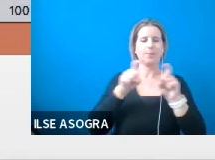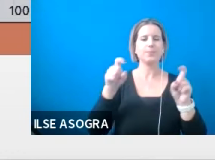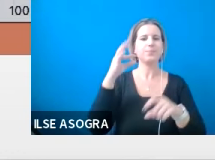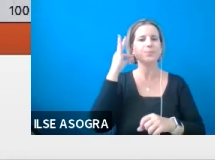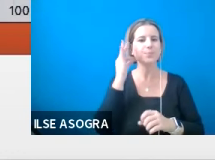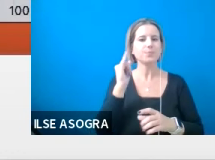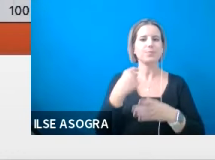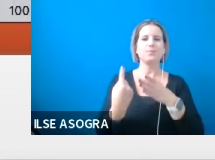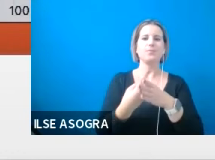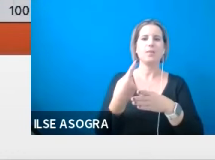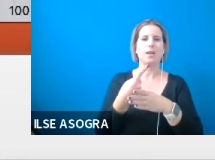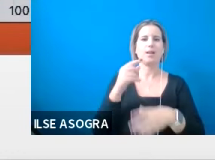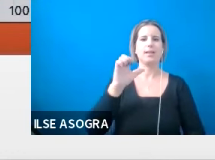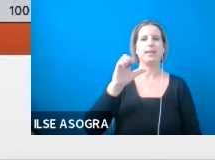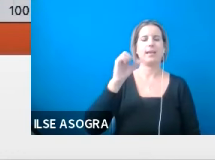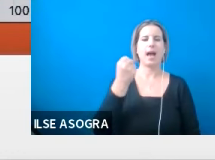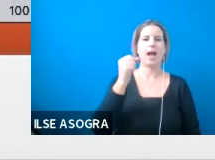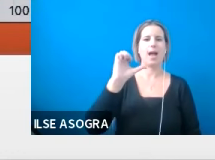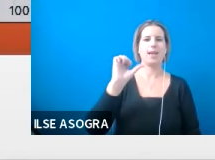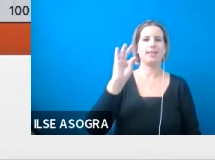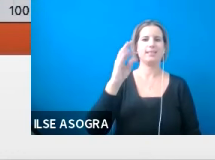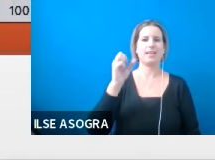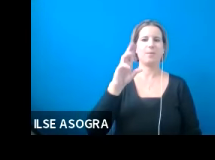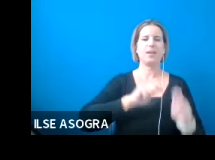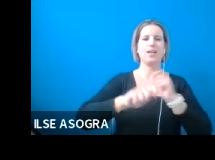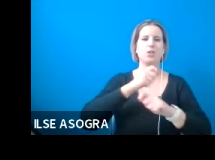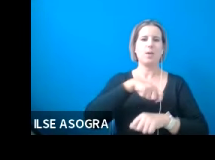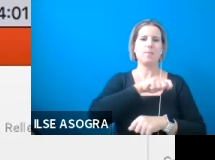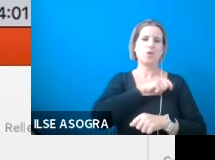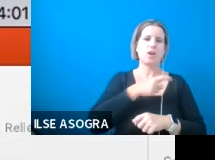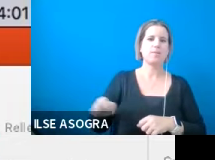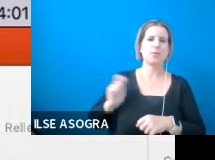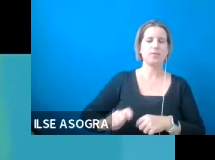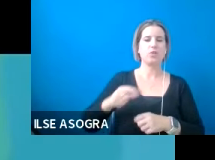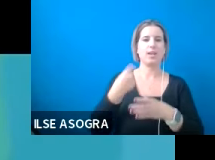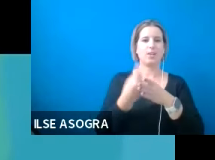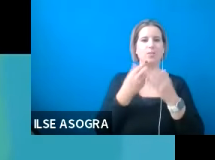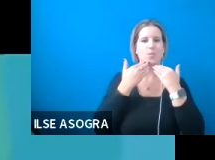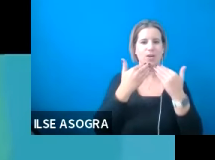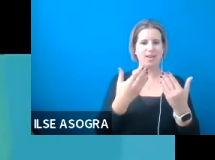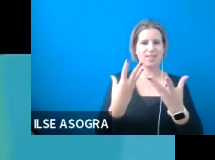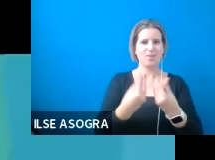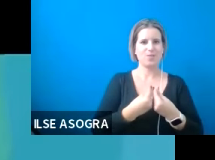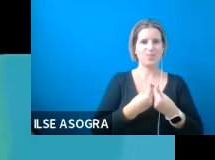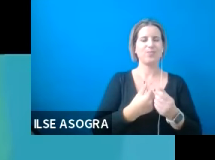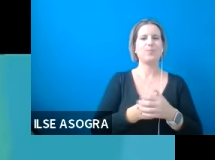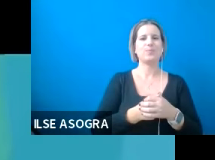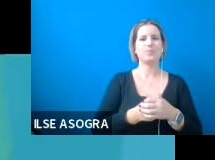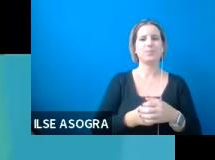TEA de AETAPI que es la asociación española de profesionales del autismo gracias por acompañarnos Angélica